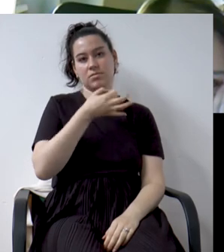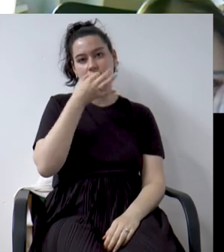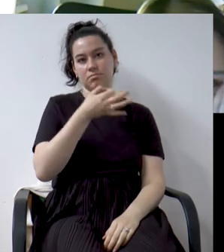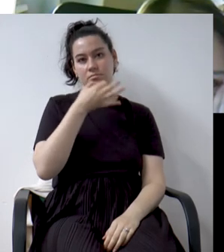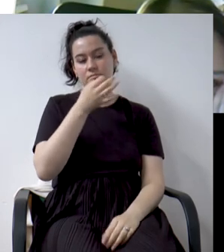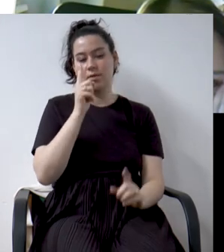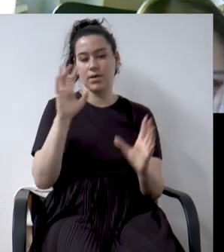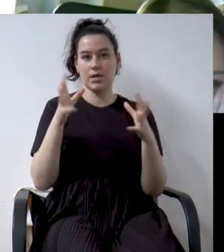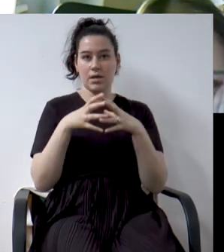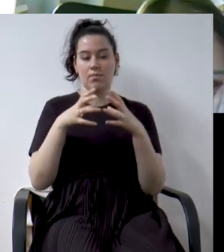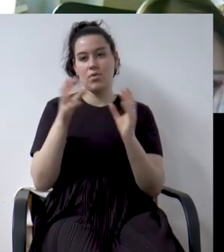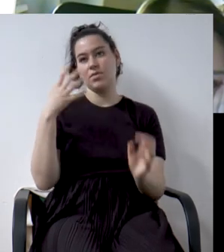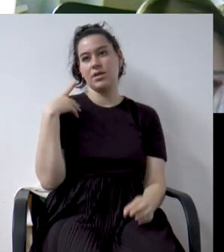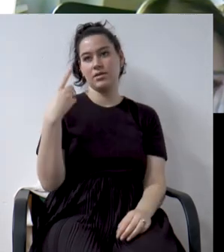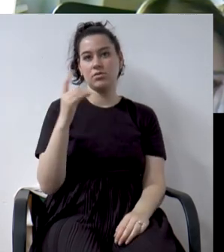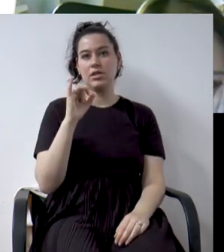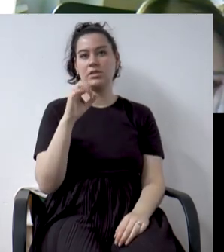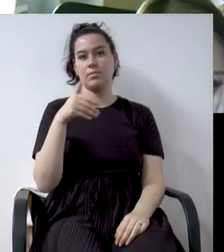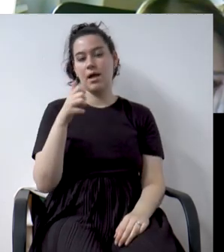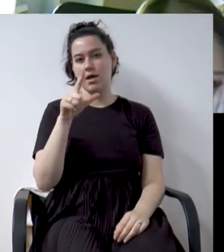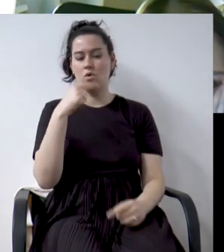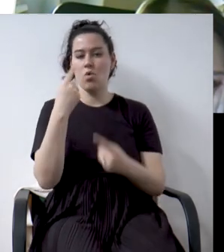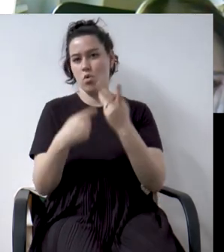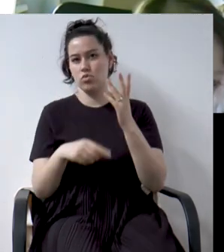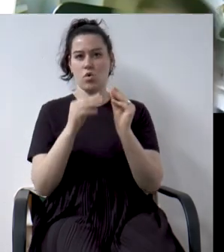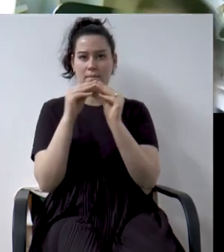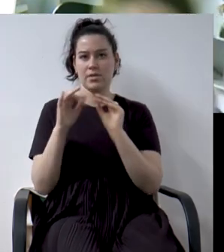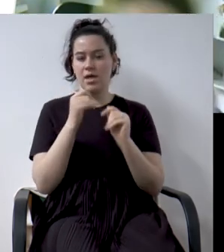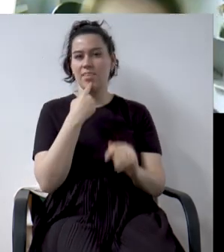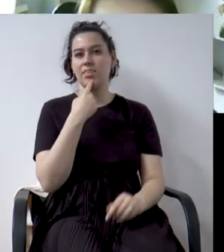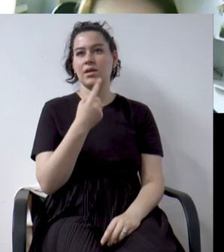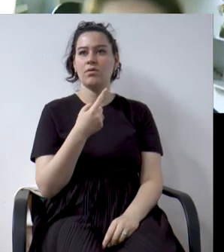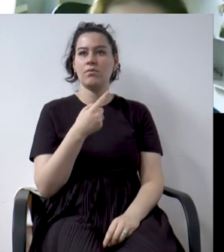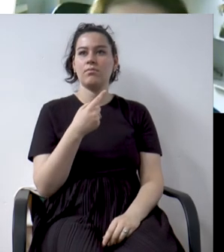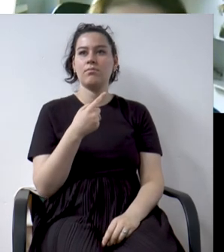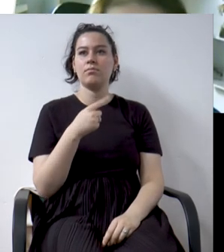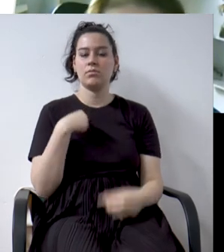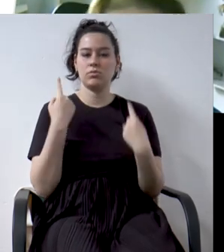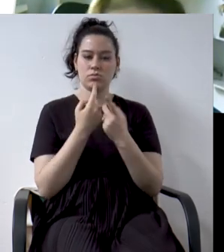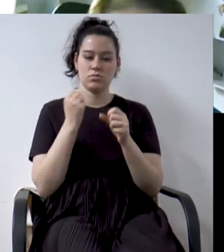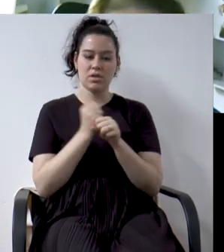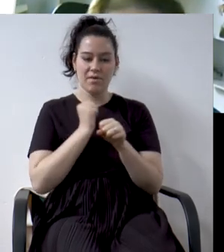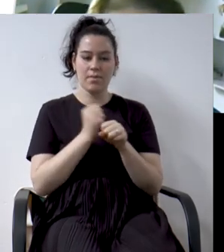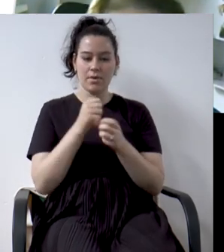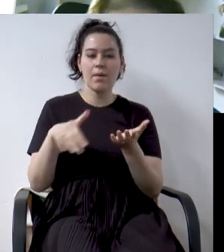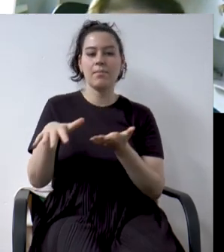Con el equipo de dirección, con Ismael, con Bruno y con otros compañeros que ya fueron nombrados, nosotros, bueno, venimos trabajando con este